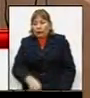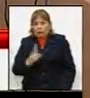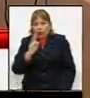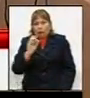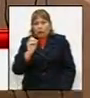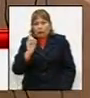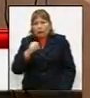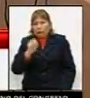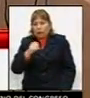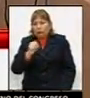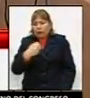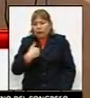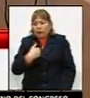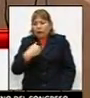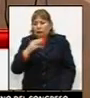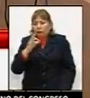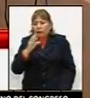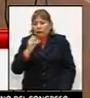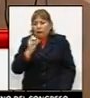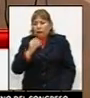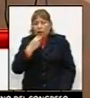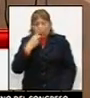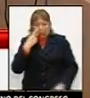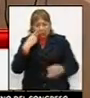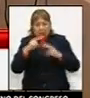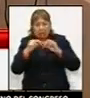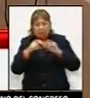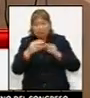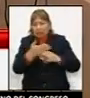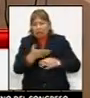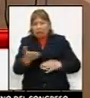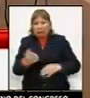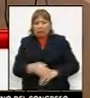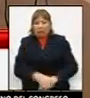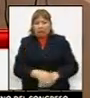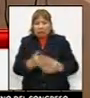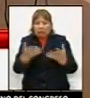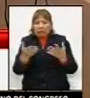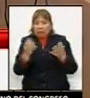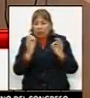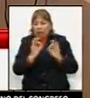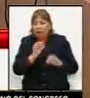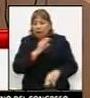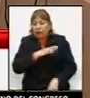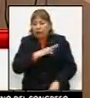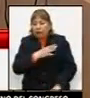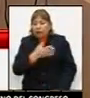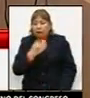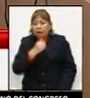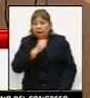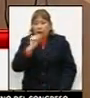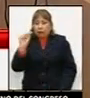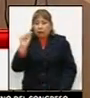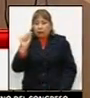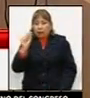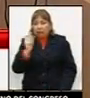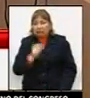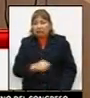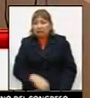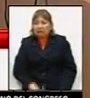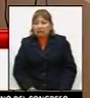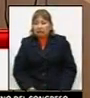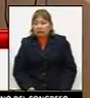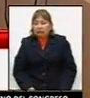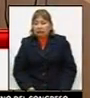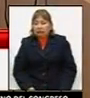tenemos quórum, congresistas. Pueden verificarlo si gustan, pero sí hay quórum. Los señores congresistas que estén a favor. Los que estén